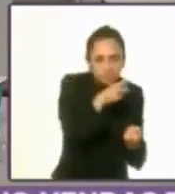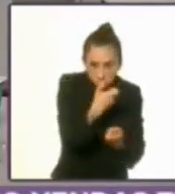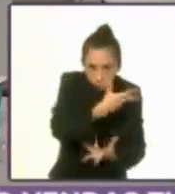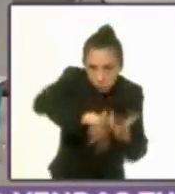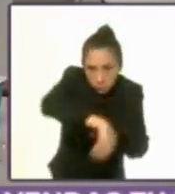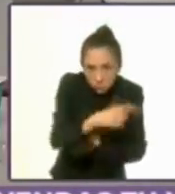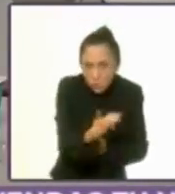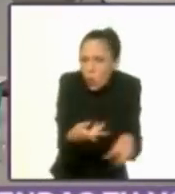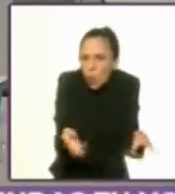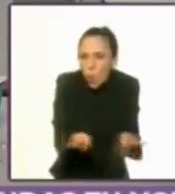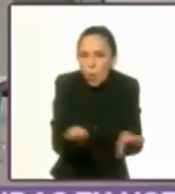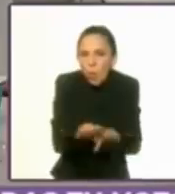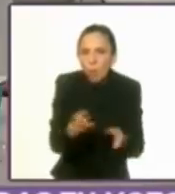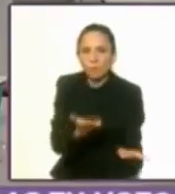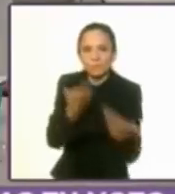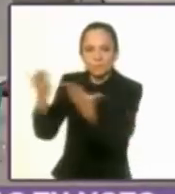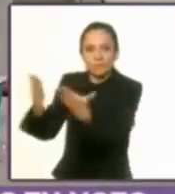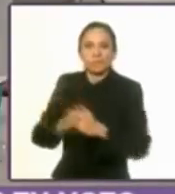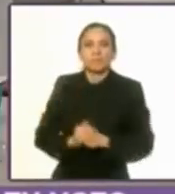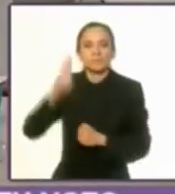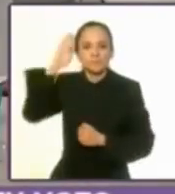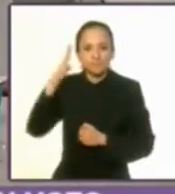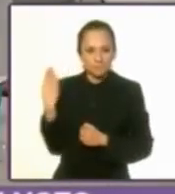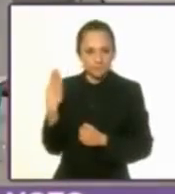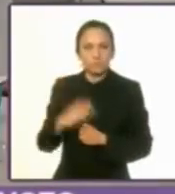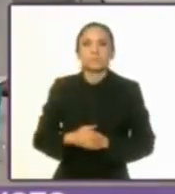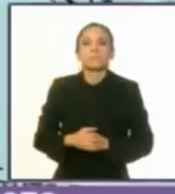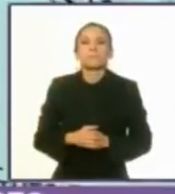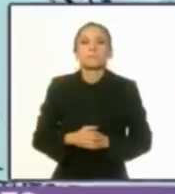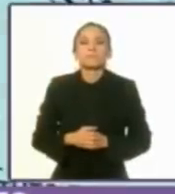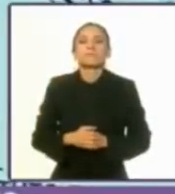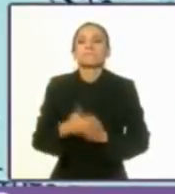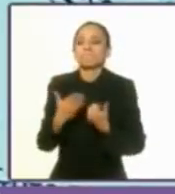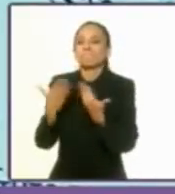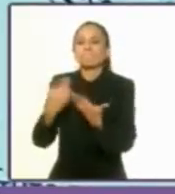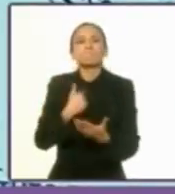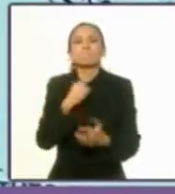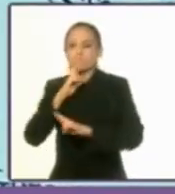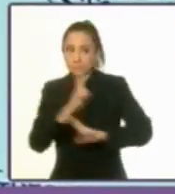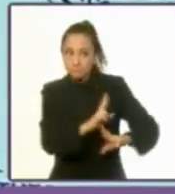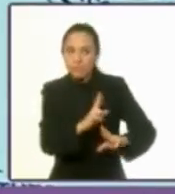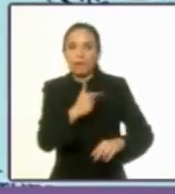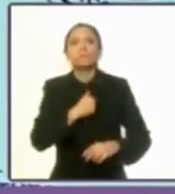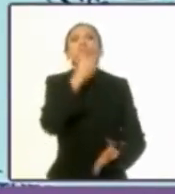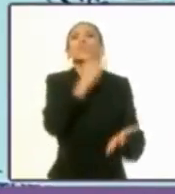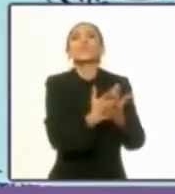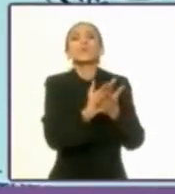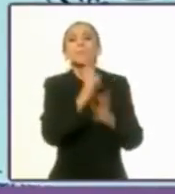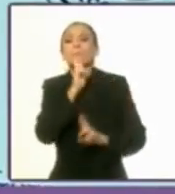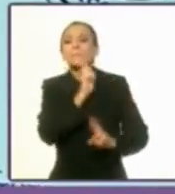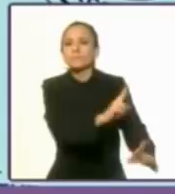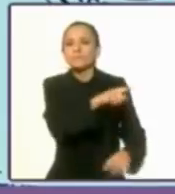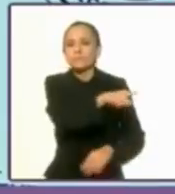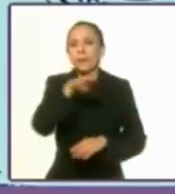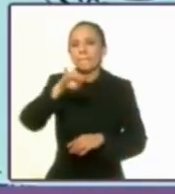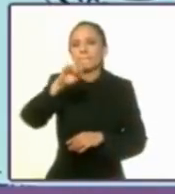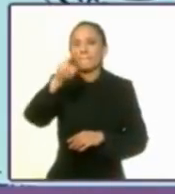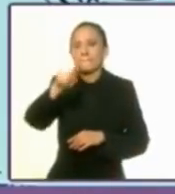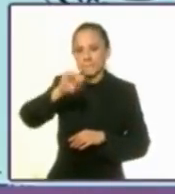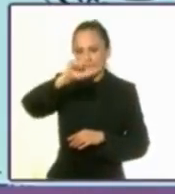muchas gracias solamente para contestar el candidato mikel que si es cierto si acostumbra